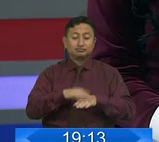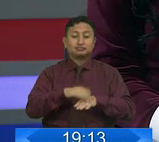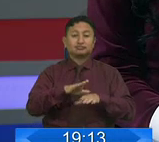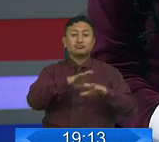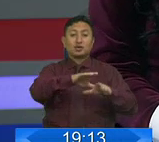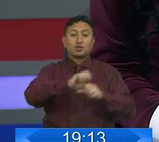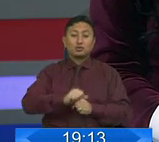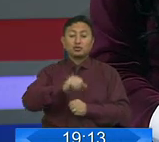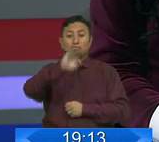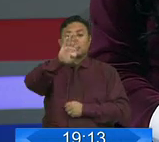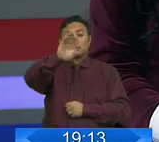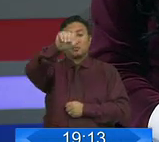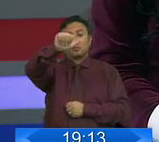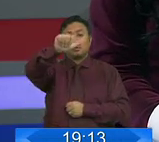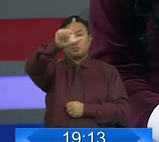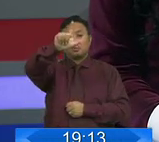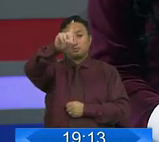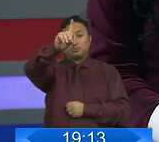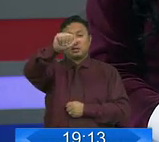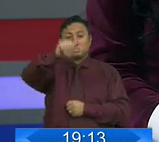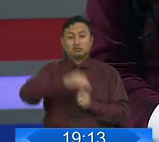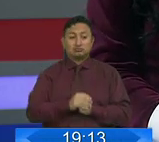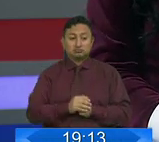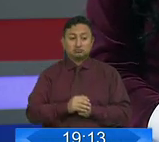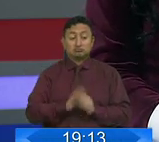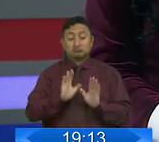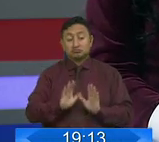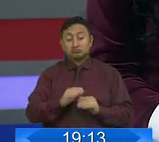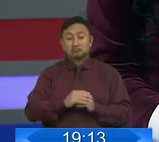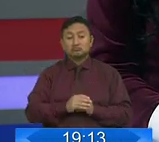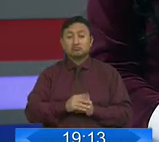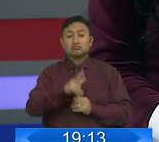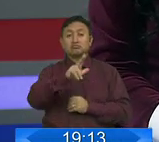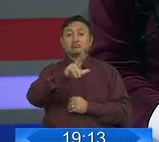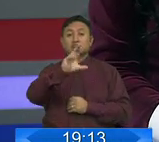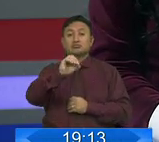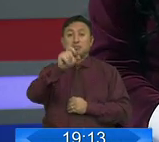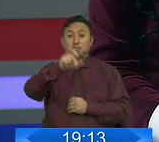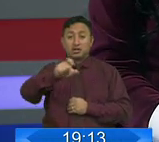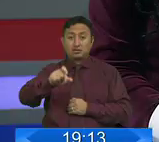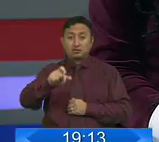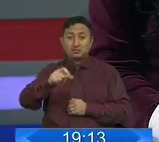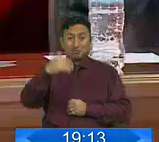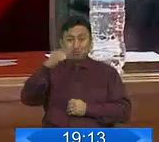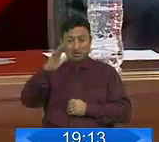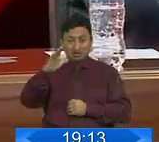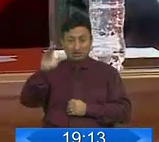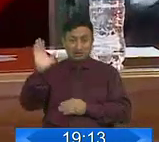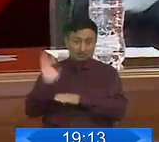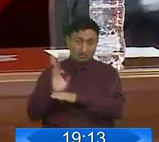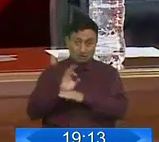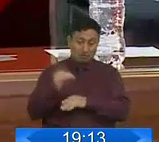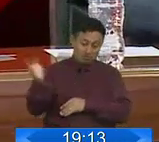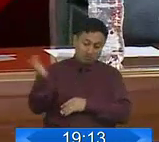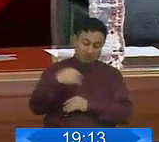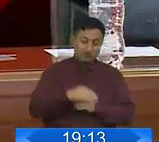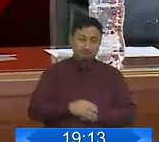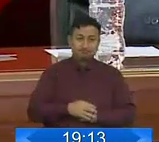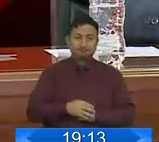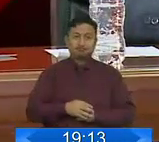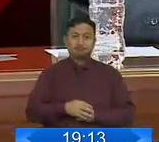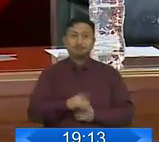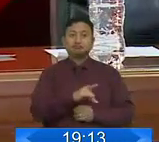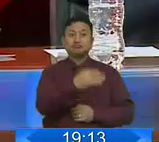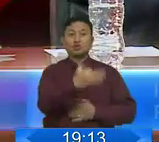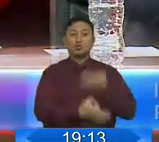de Fernando Balda. Se estima serán llamados más de 30 testigos. Con la negativa del juez de la